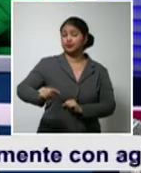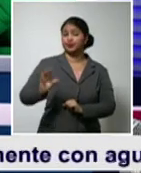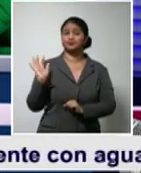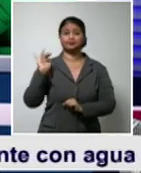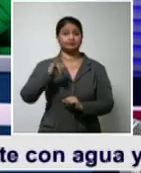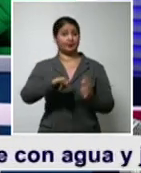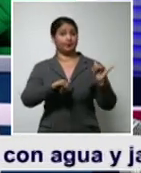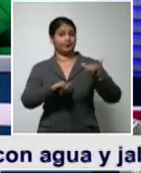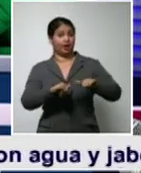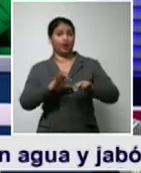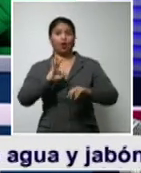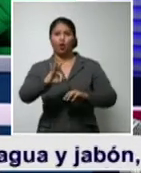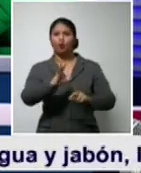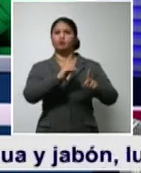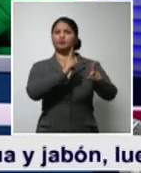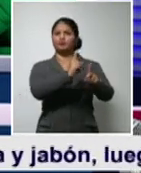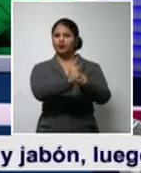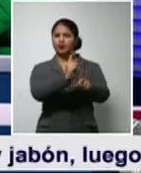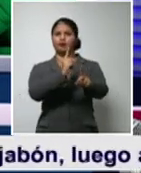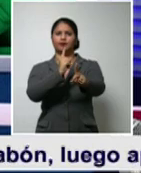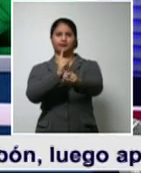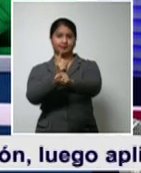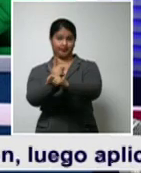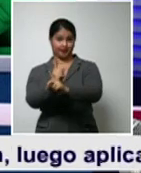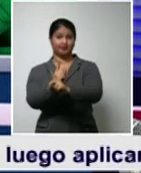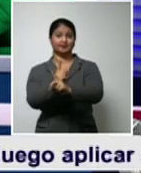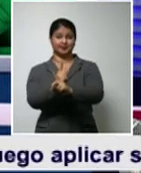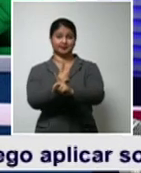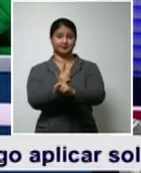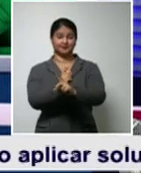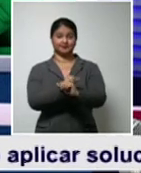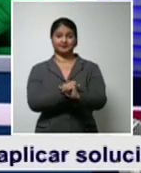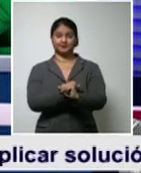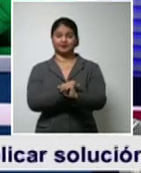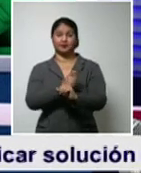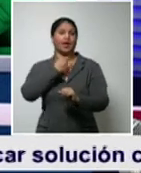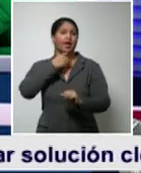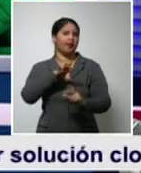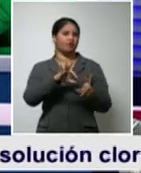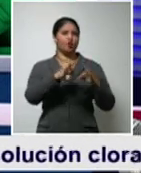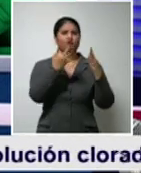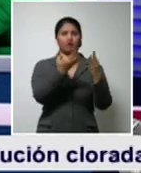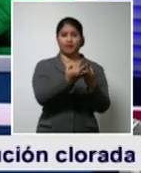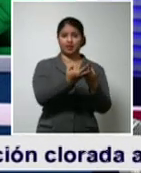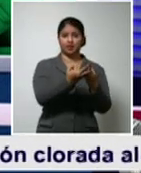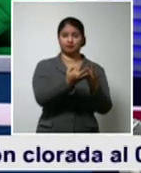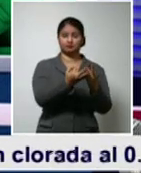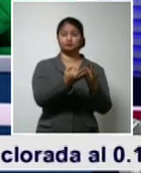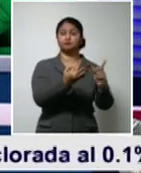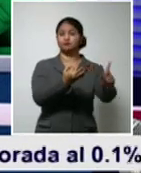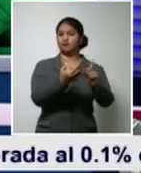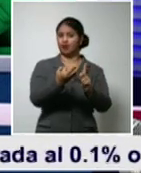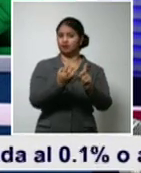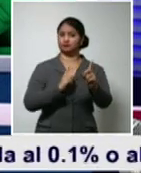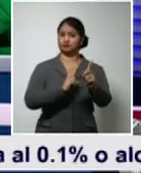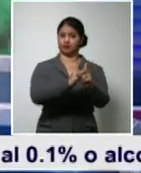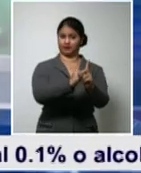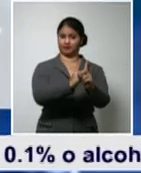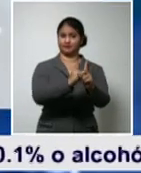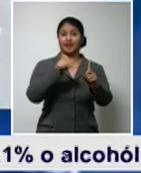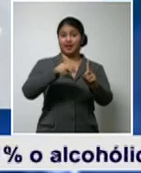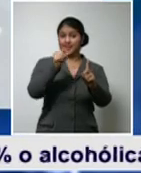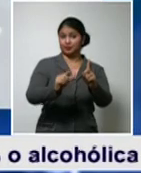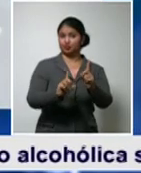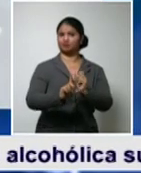un contacto que ya resultó positivo por la relación con este. Por